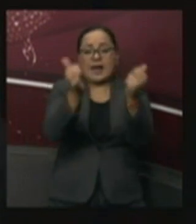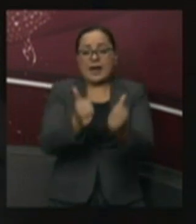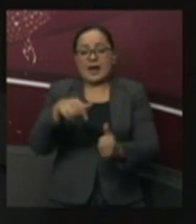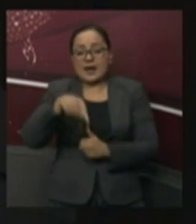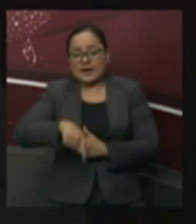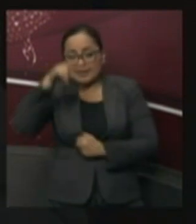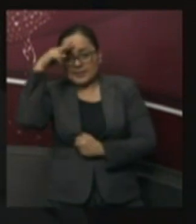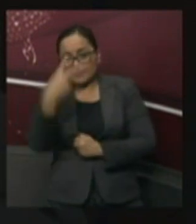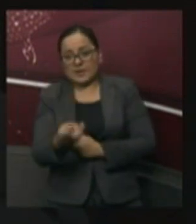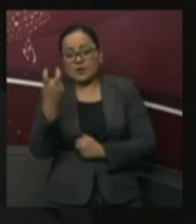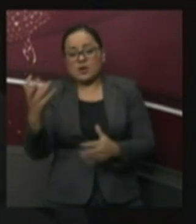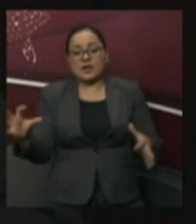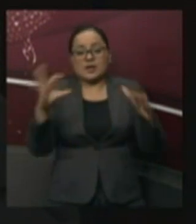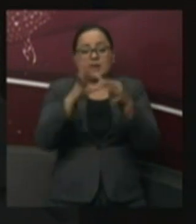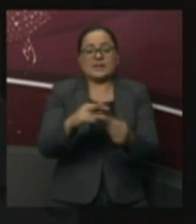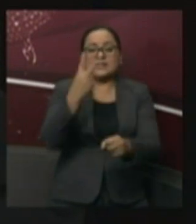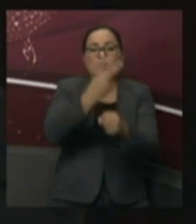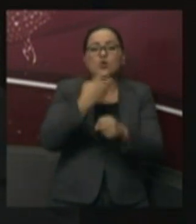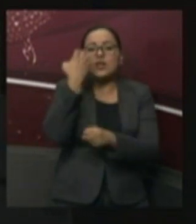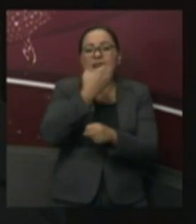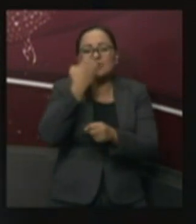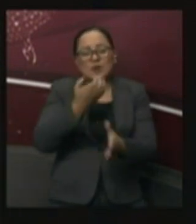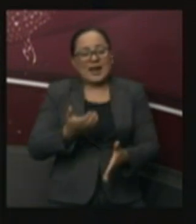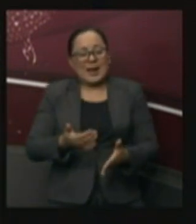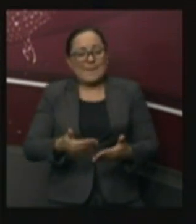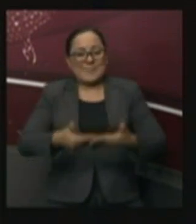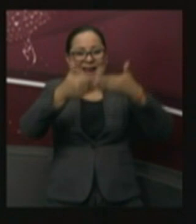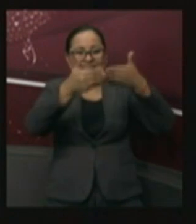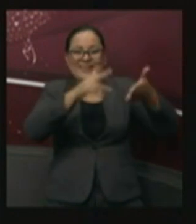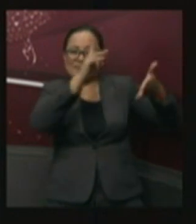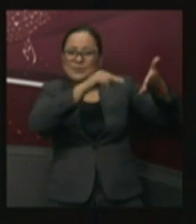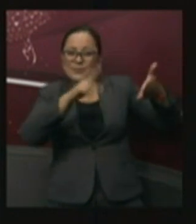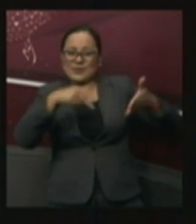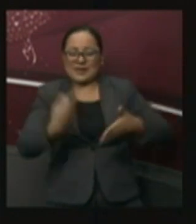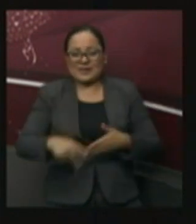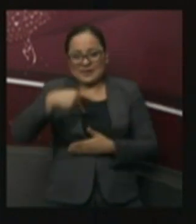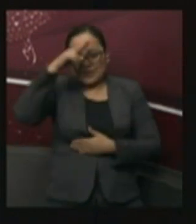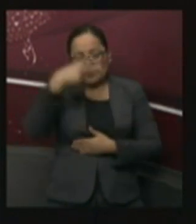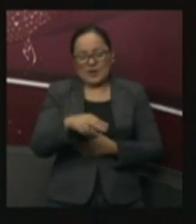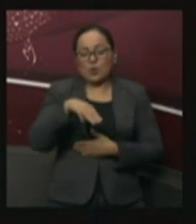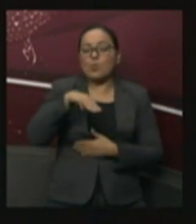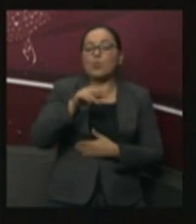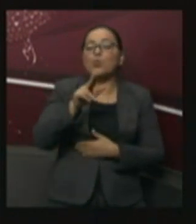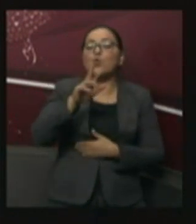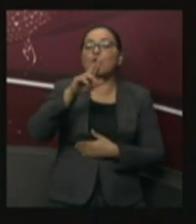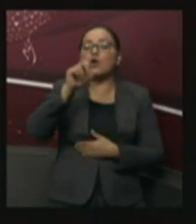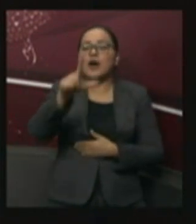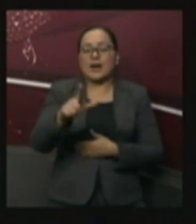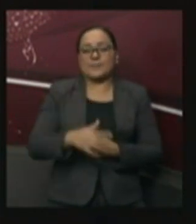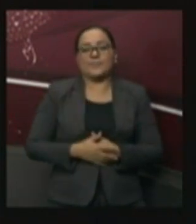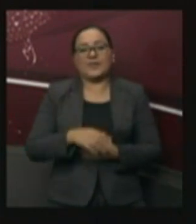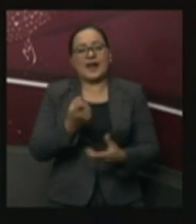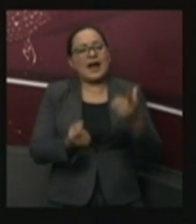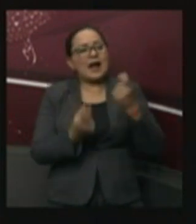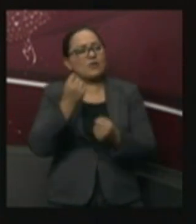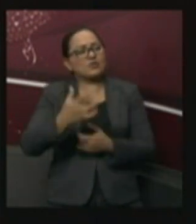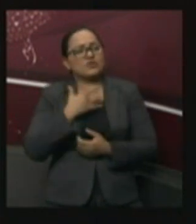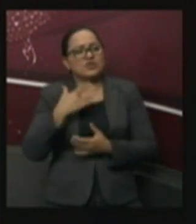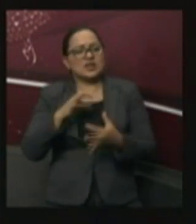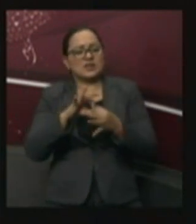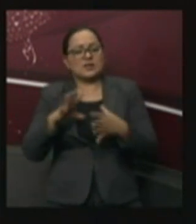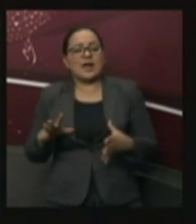que es lo que se conoce como la segunda escuela del muralismo mexicano. Aquellos que se deslindan un poco de los presupuestos